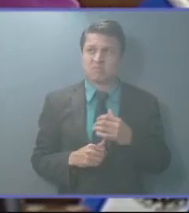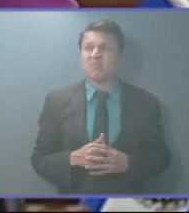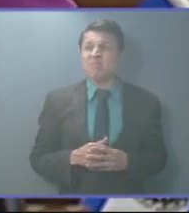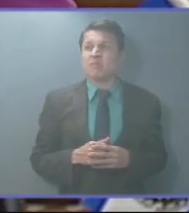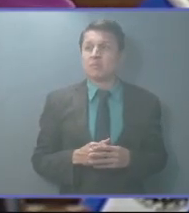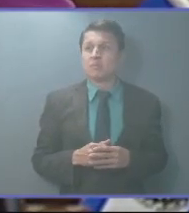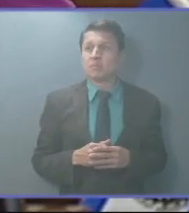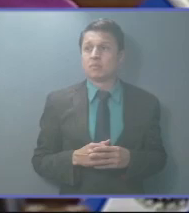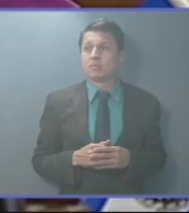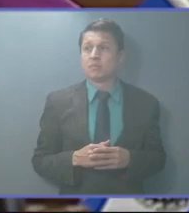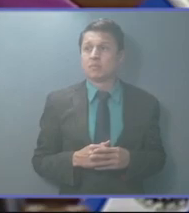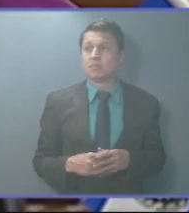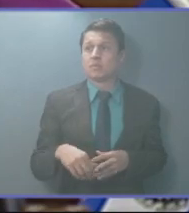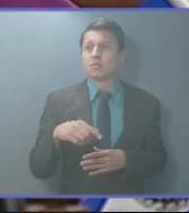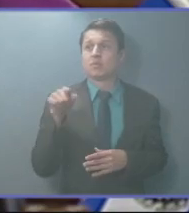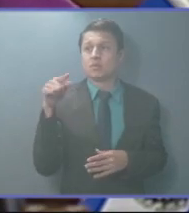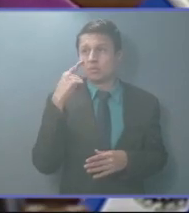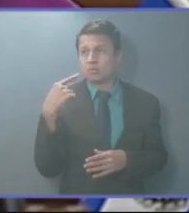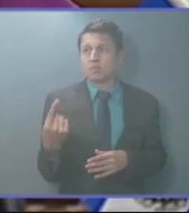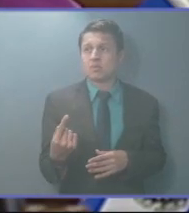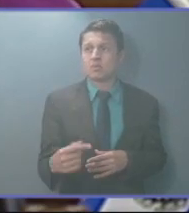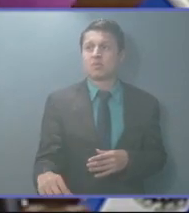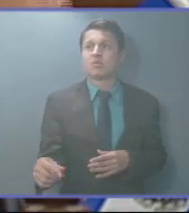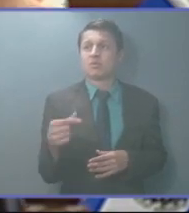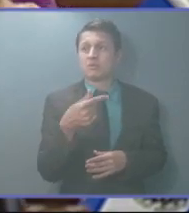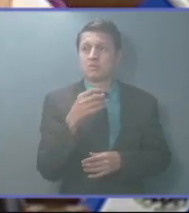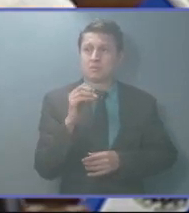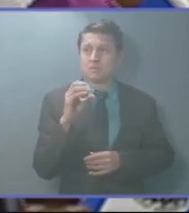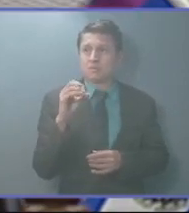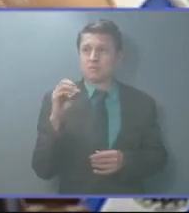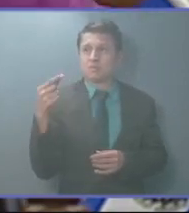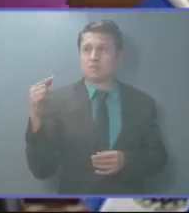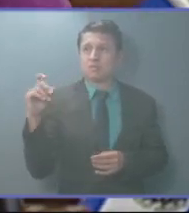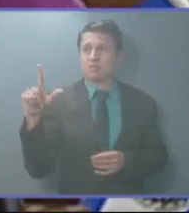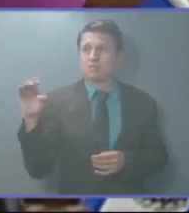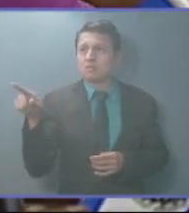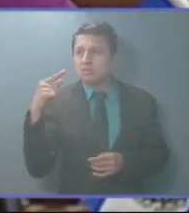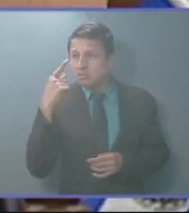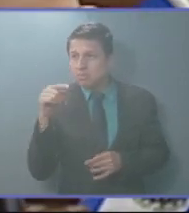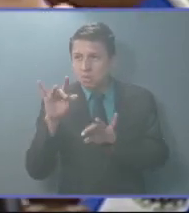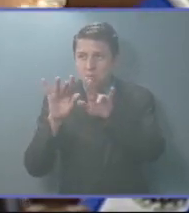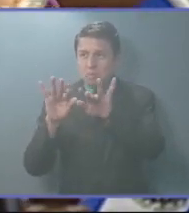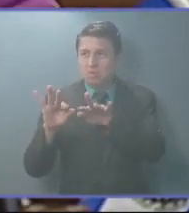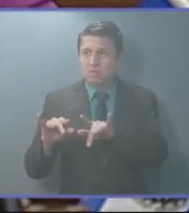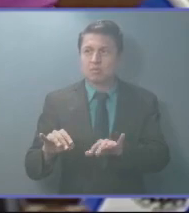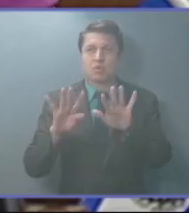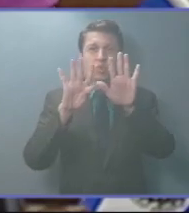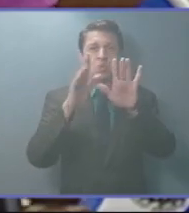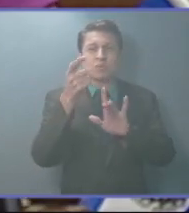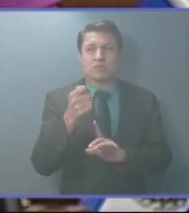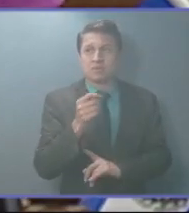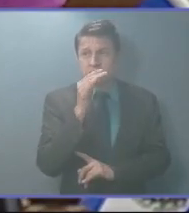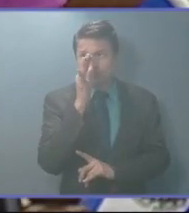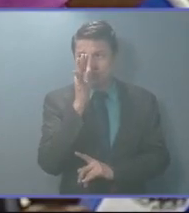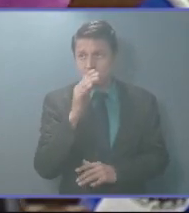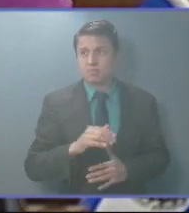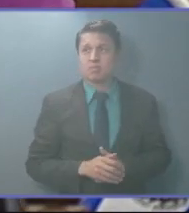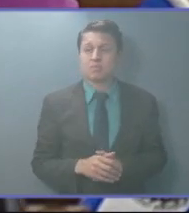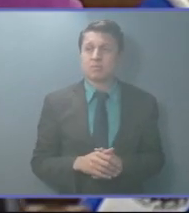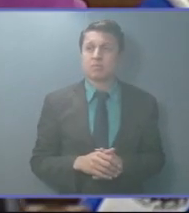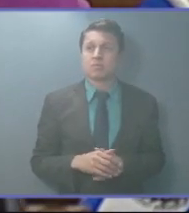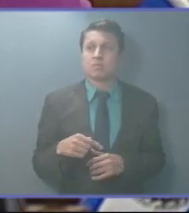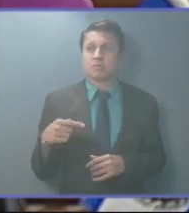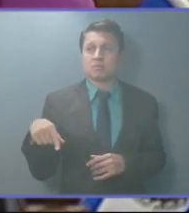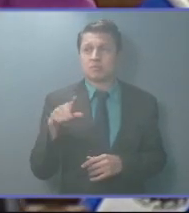google señor presidente métase a google ponga 9 de febrero al